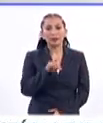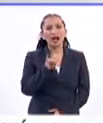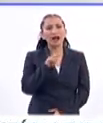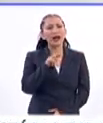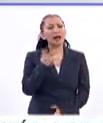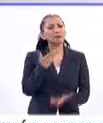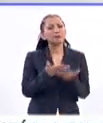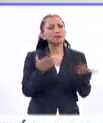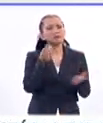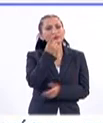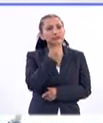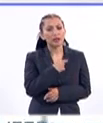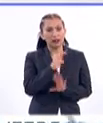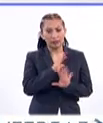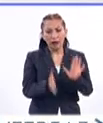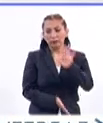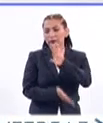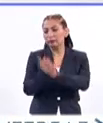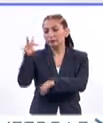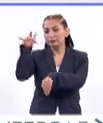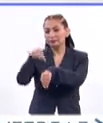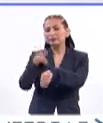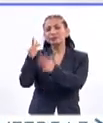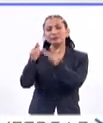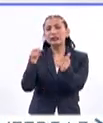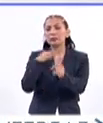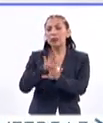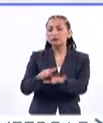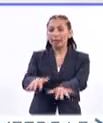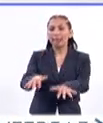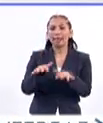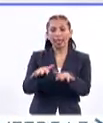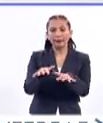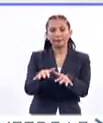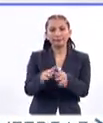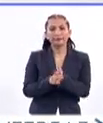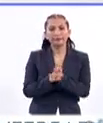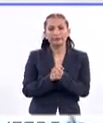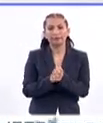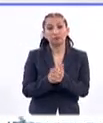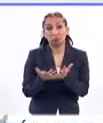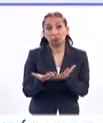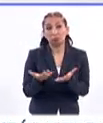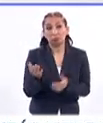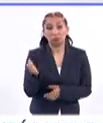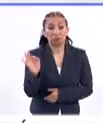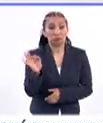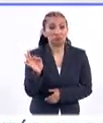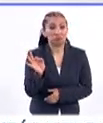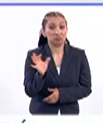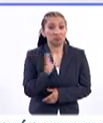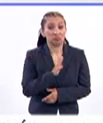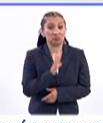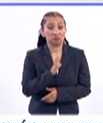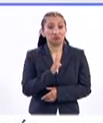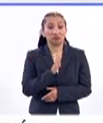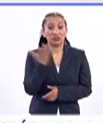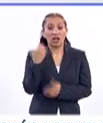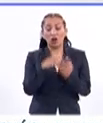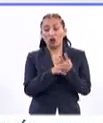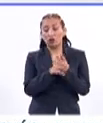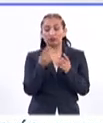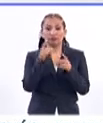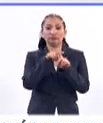y platícanos, una vez que llegaste a Francia, ¿qué fue lo que más te impactó? Seguramente hubieron cosas